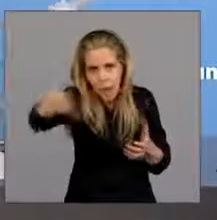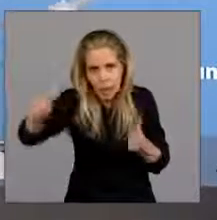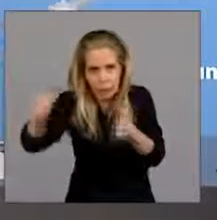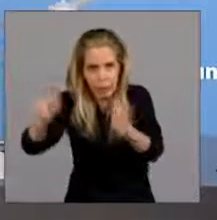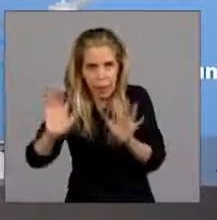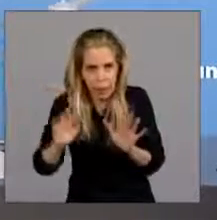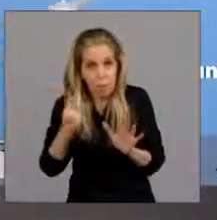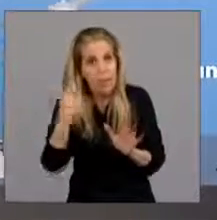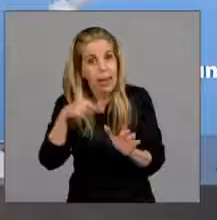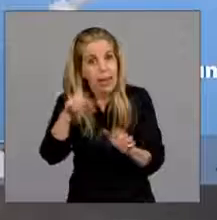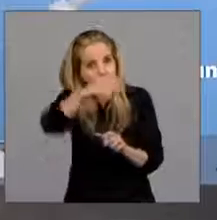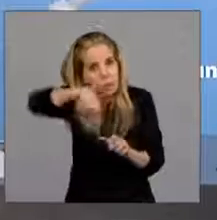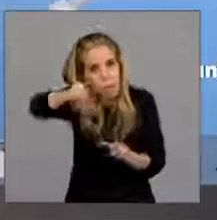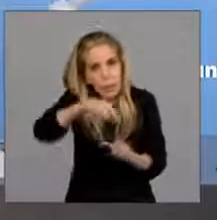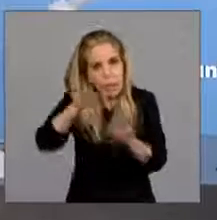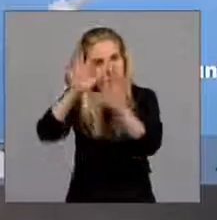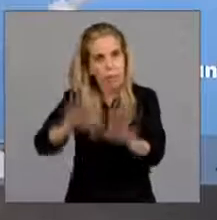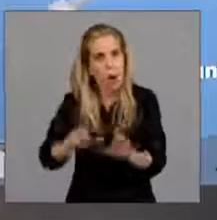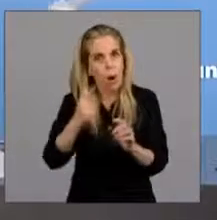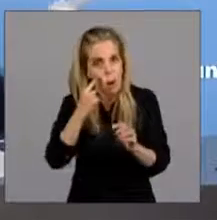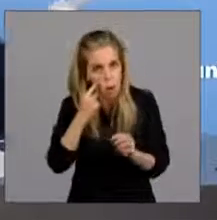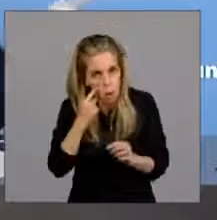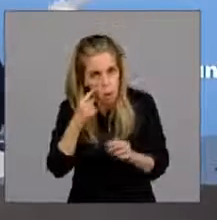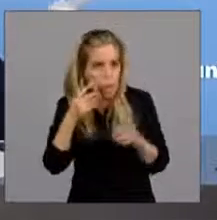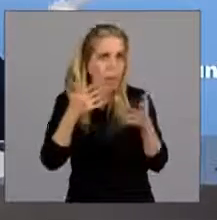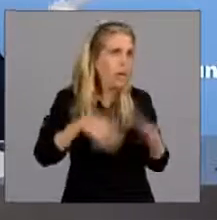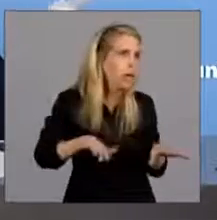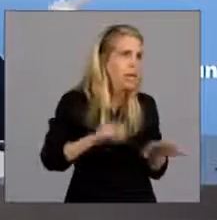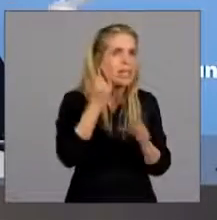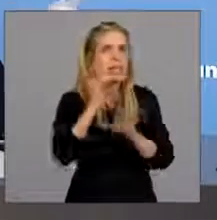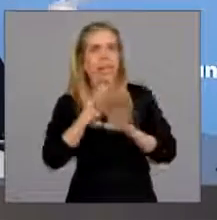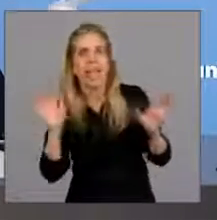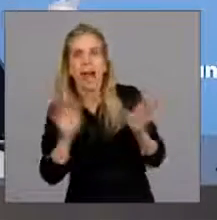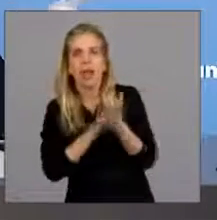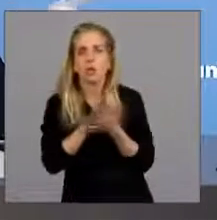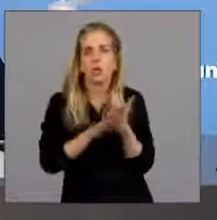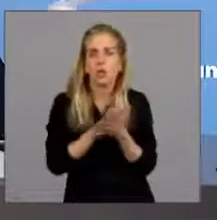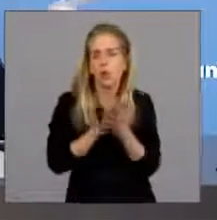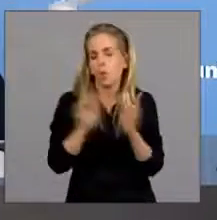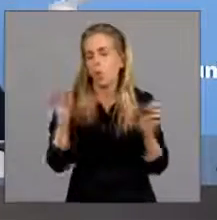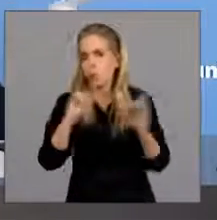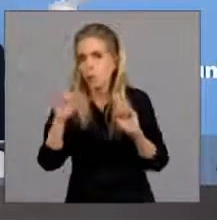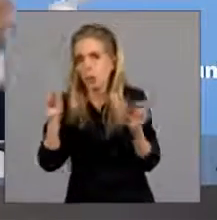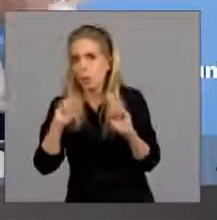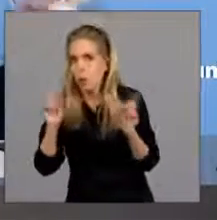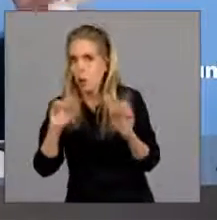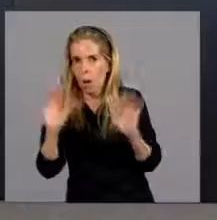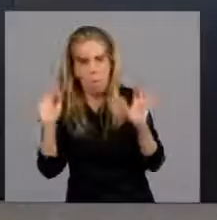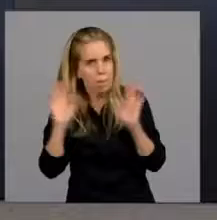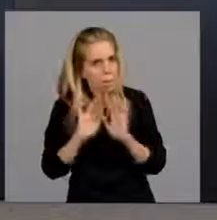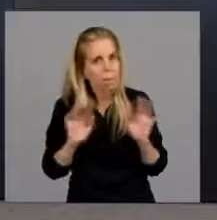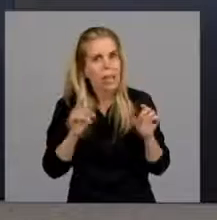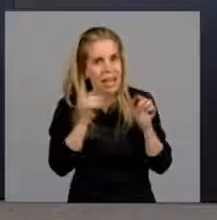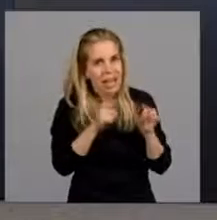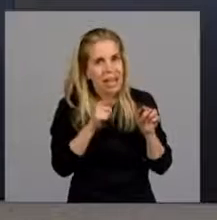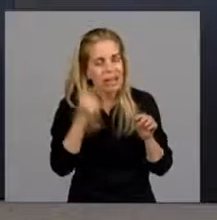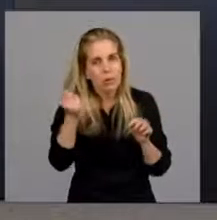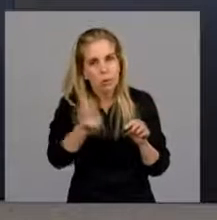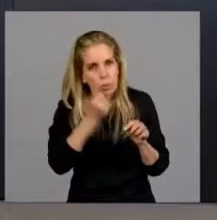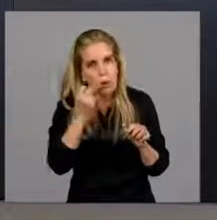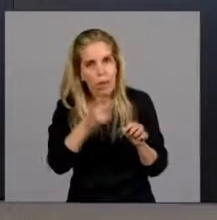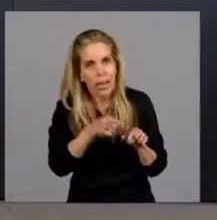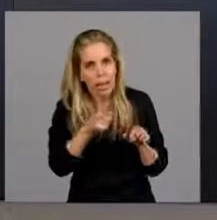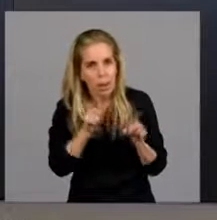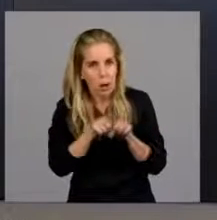eso exige que no nos relajemos, que no pensemos que el tema está resuelto. Yo creo que ese fue el sentido de